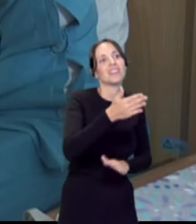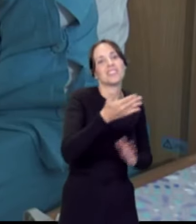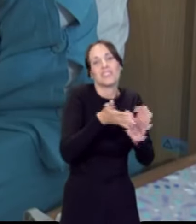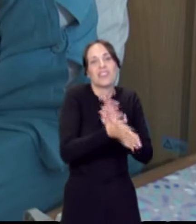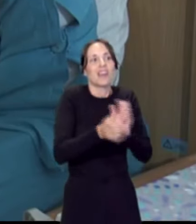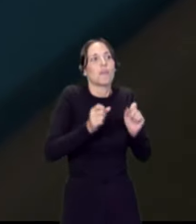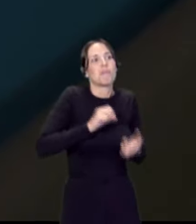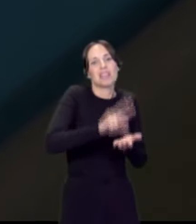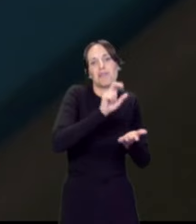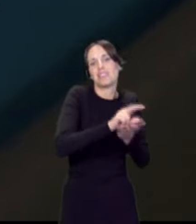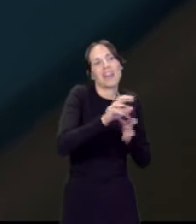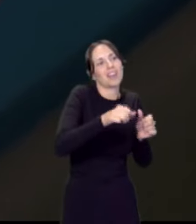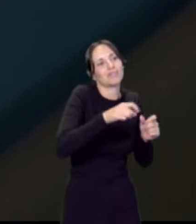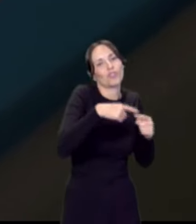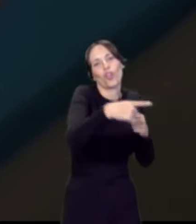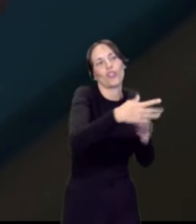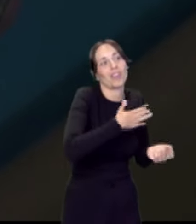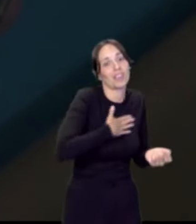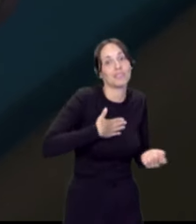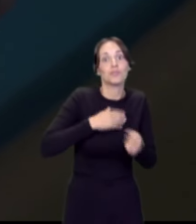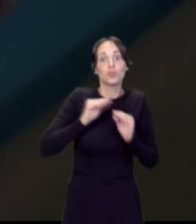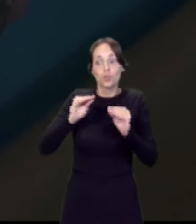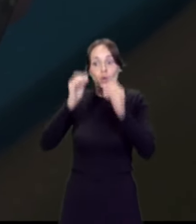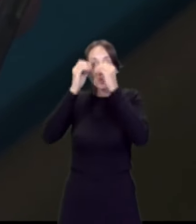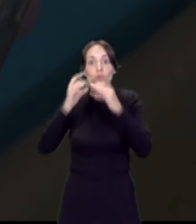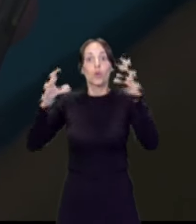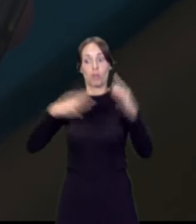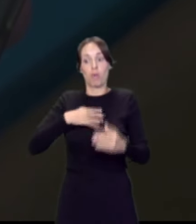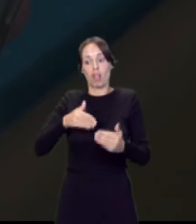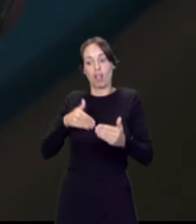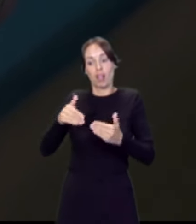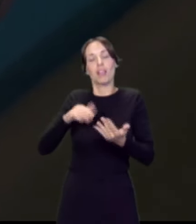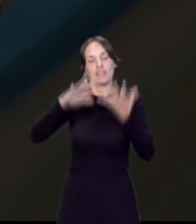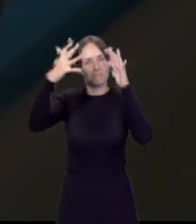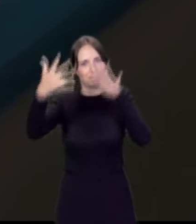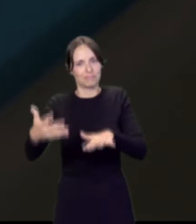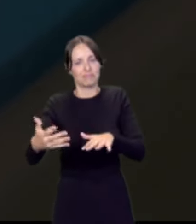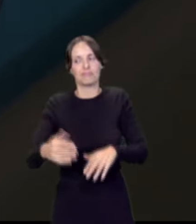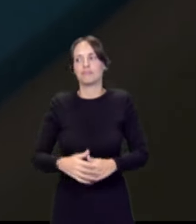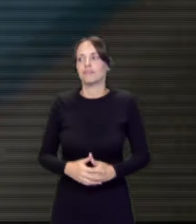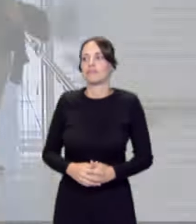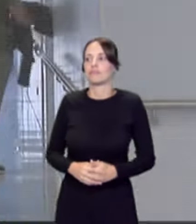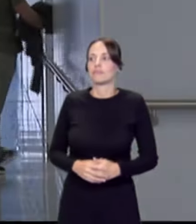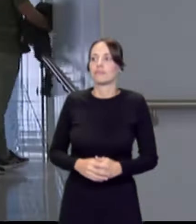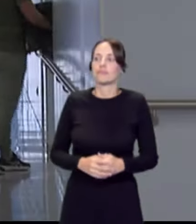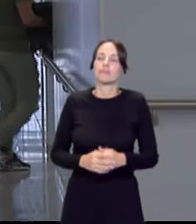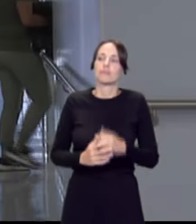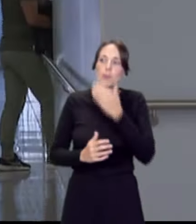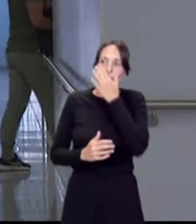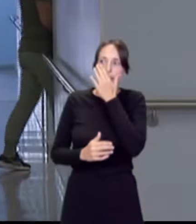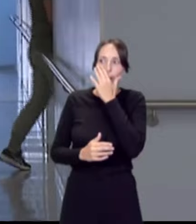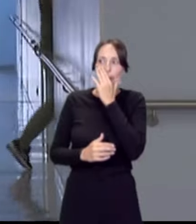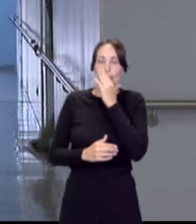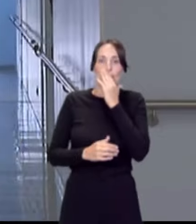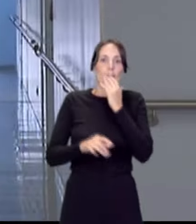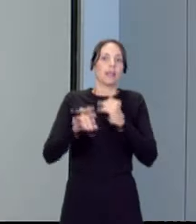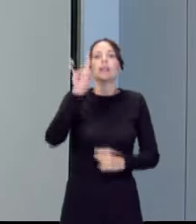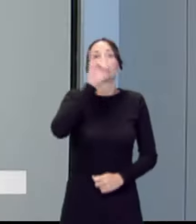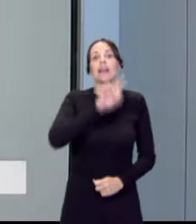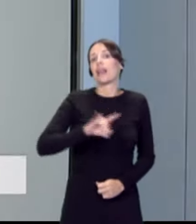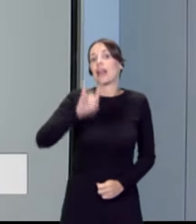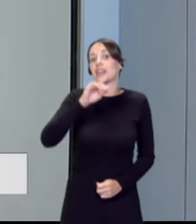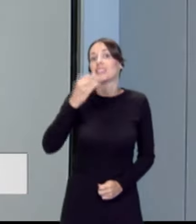también. Un sueño que quizás pronto podrá cumplir. Bueno, 2 veces a la semana comimos. Canarias ya no es